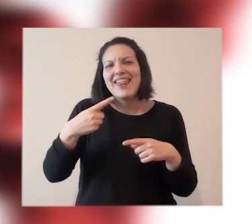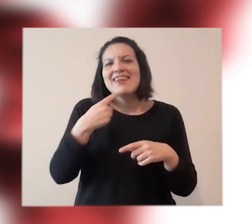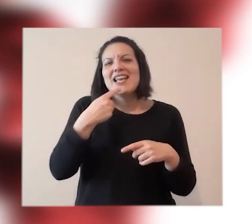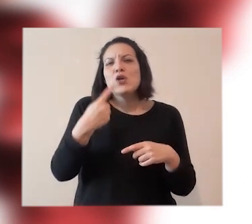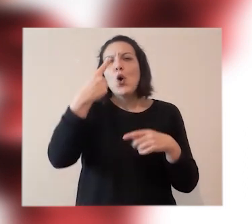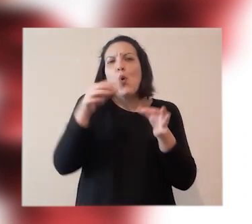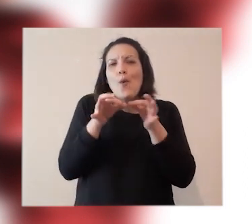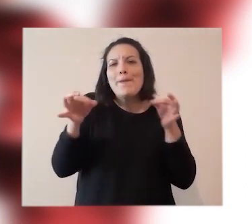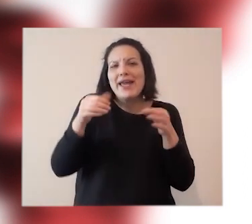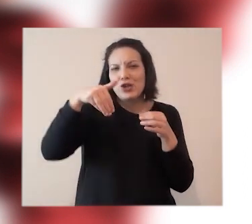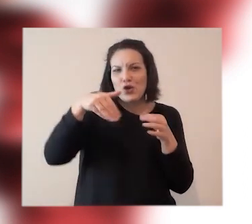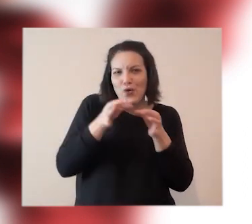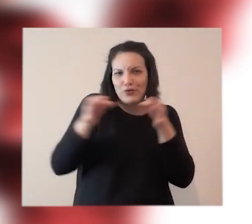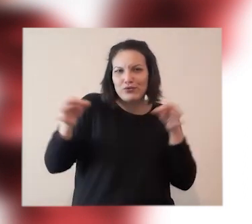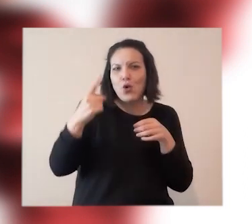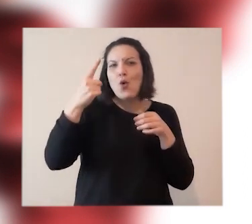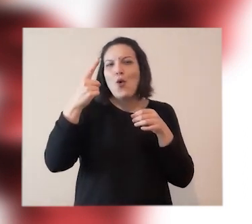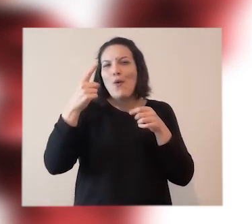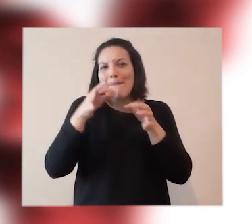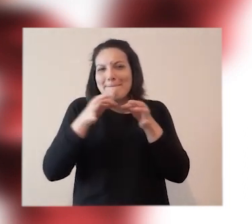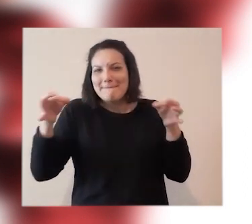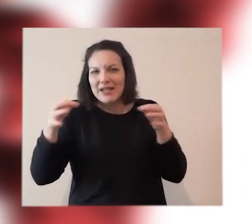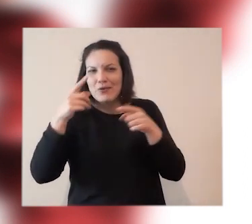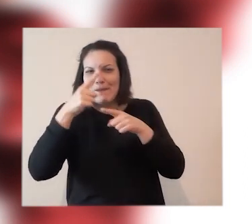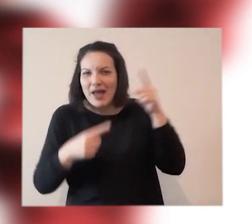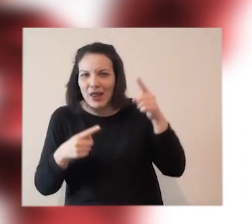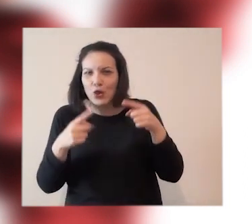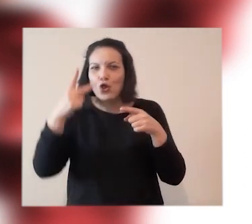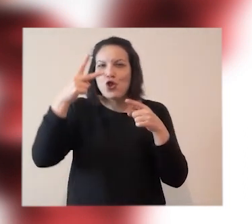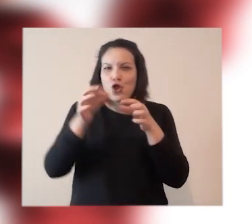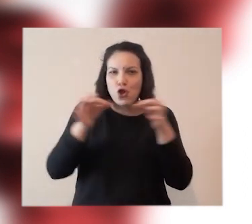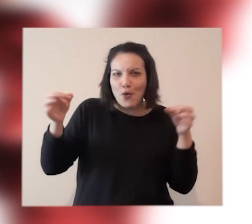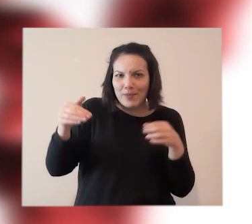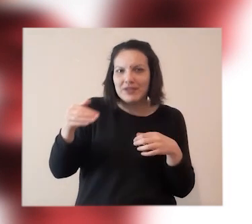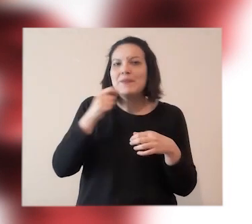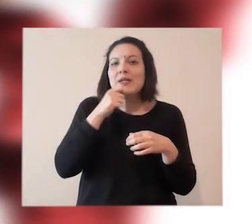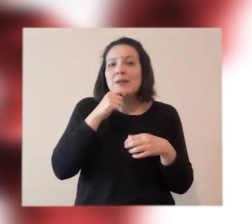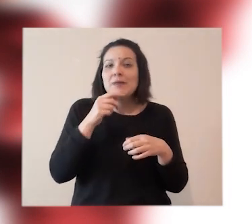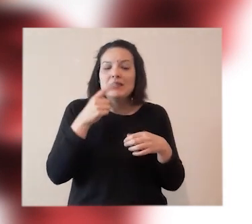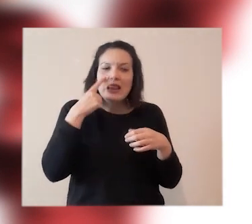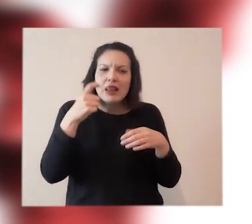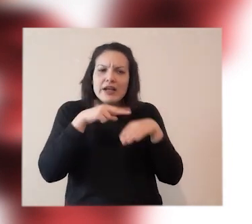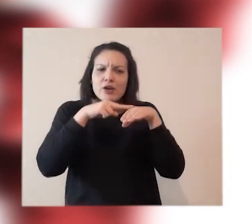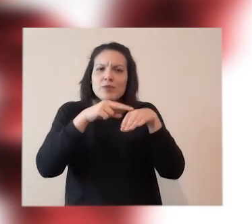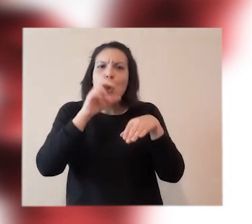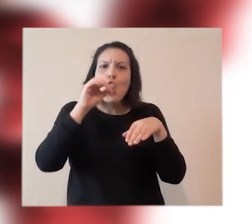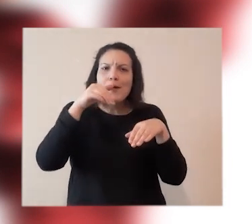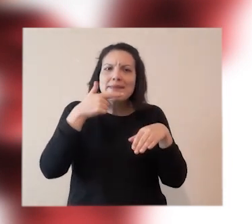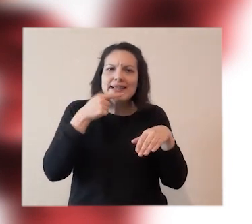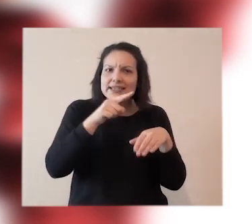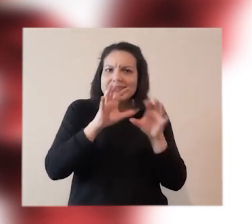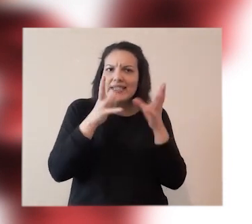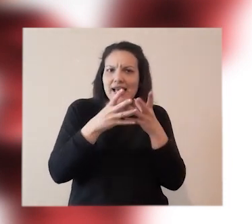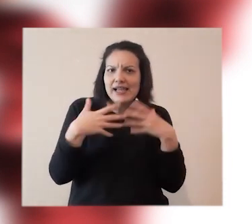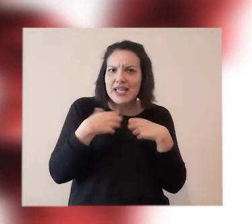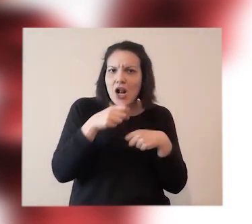1,5 metros, 2 metros. Si uno revisa las recomendaciones de la OMS, la OTS, también pueden